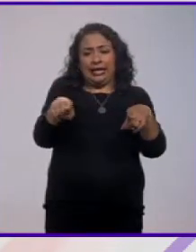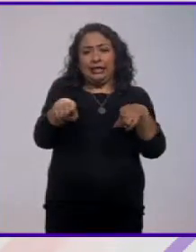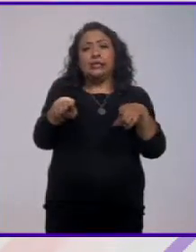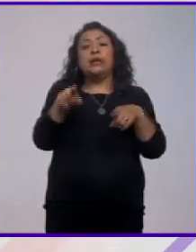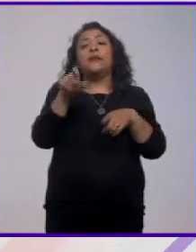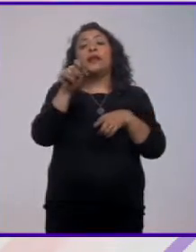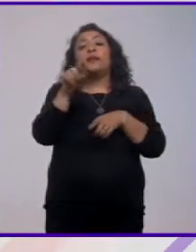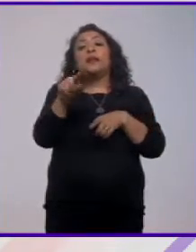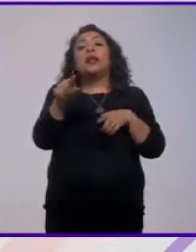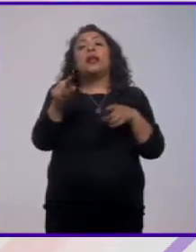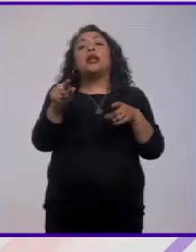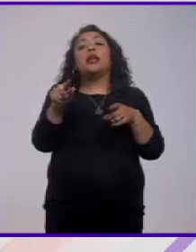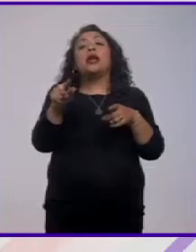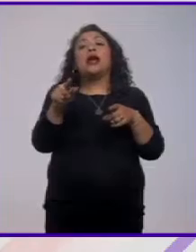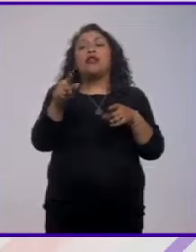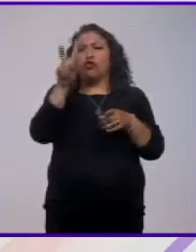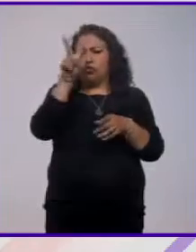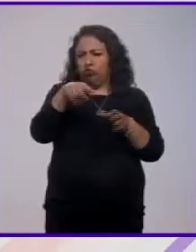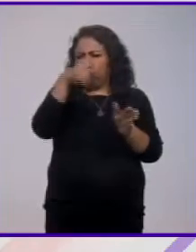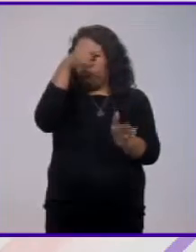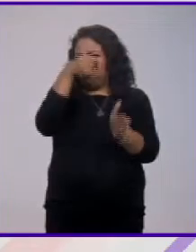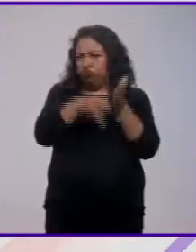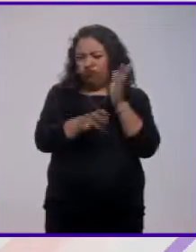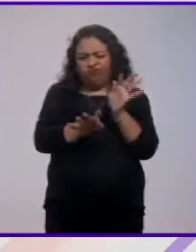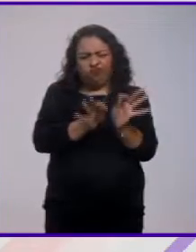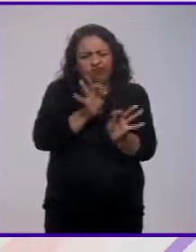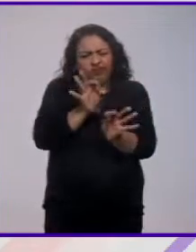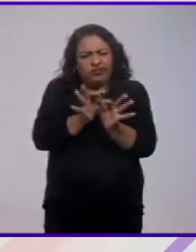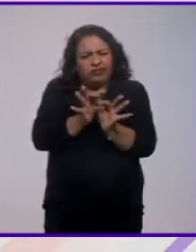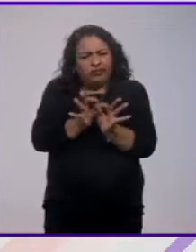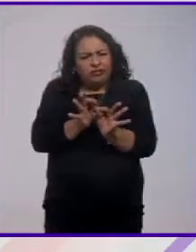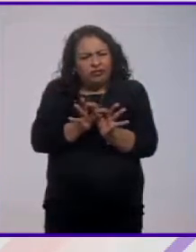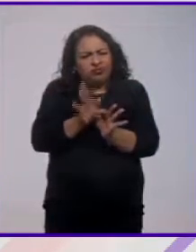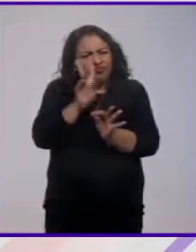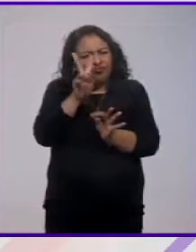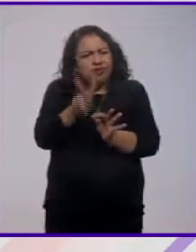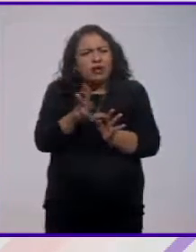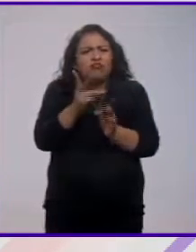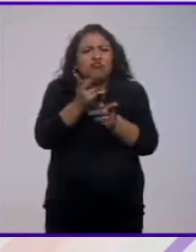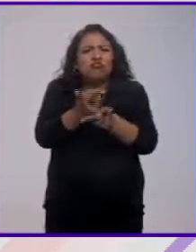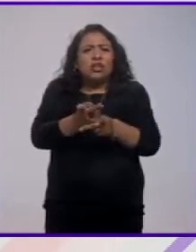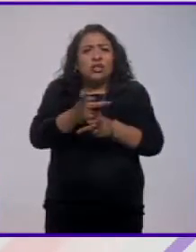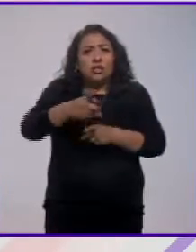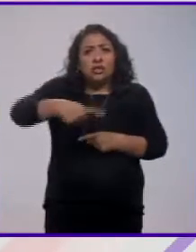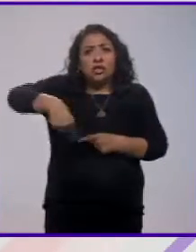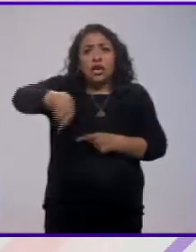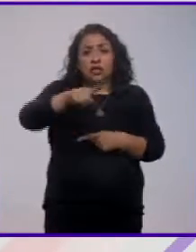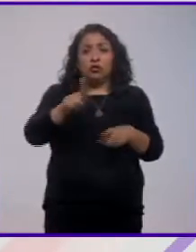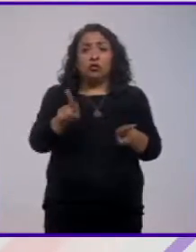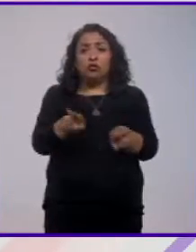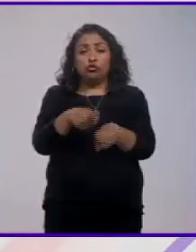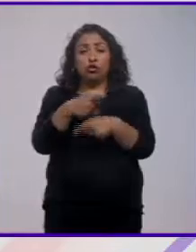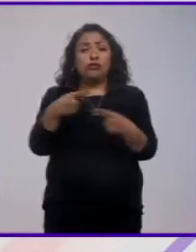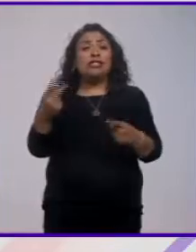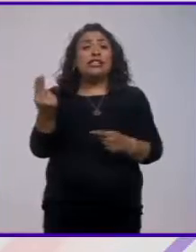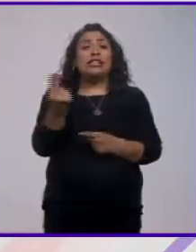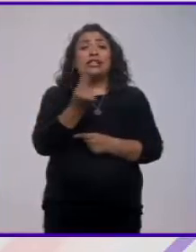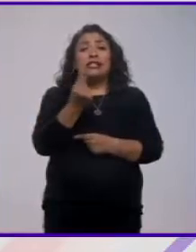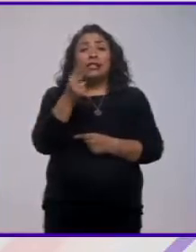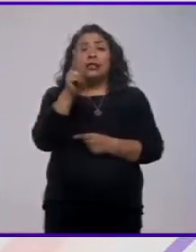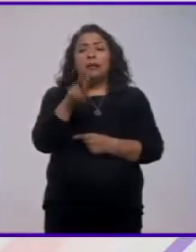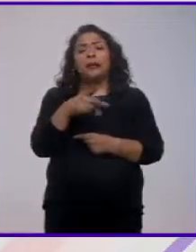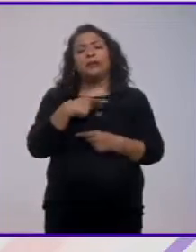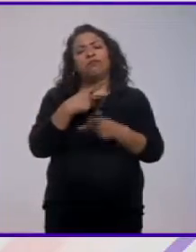con la orquesta a fondo, con mucha precisión, con muchísima paciencia de ellos, porque es música también que requiere de una